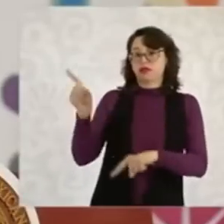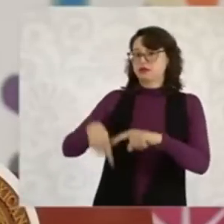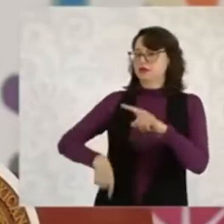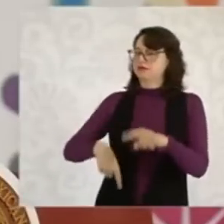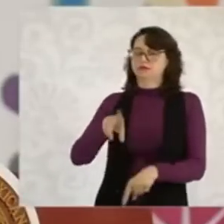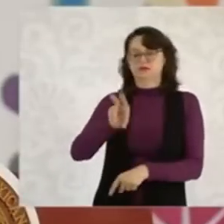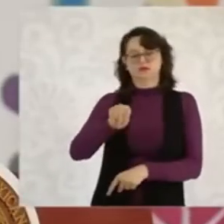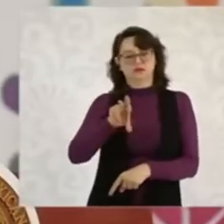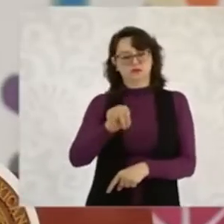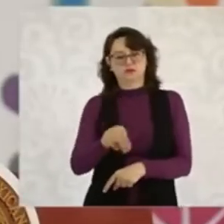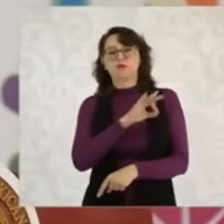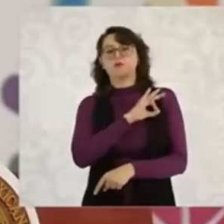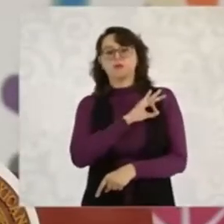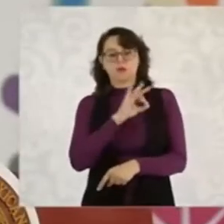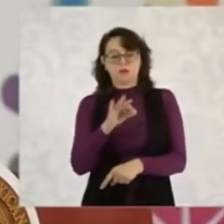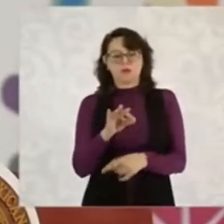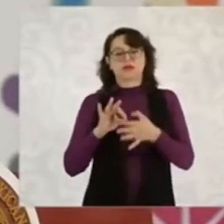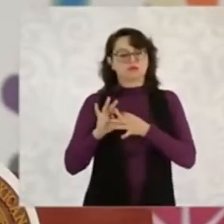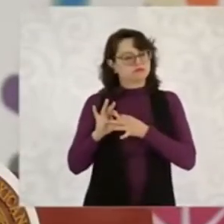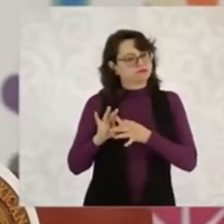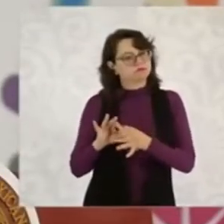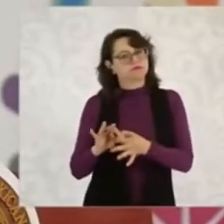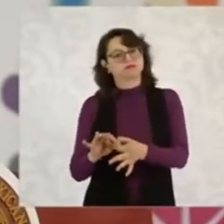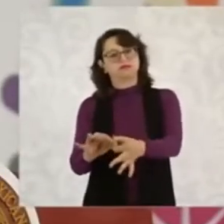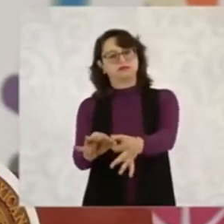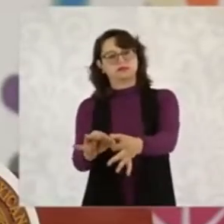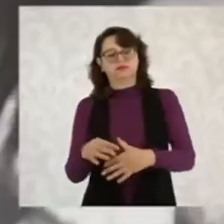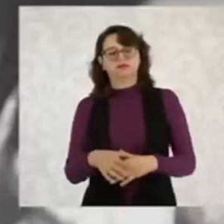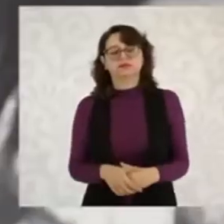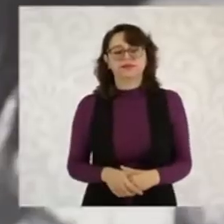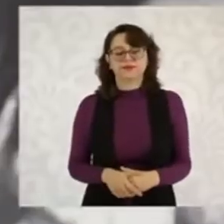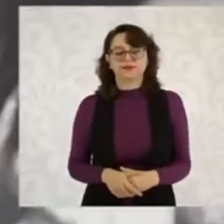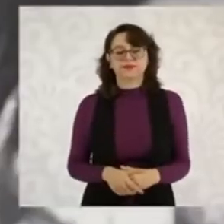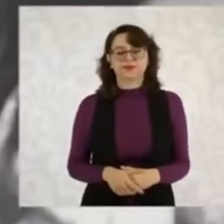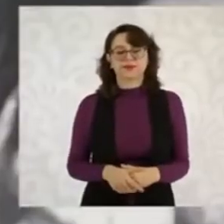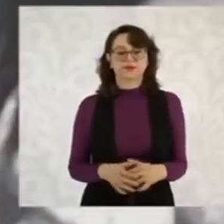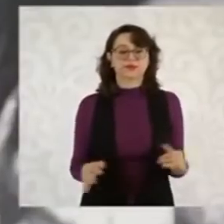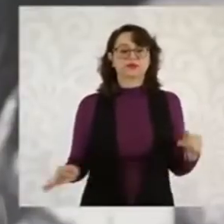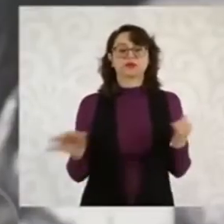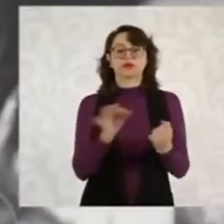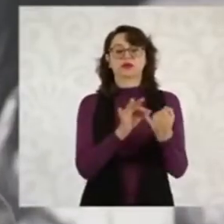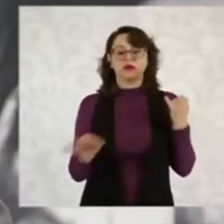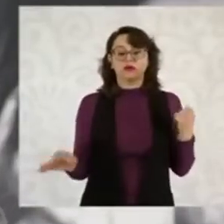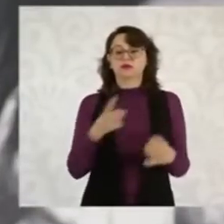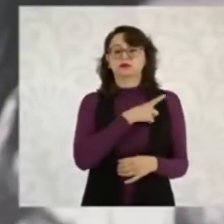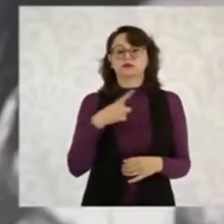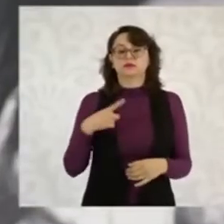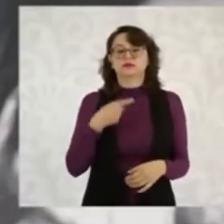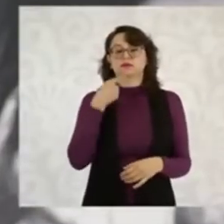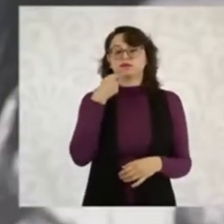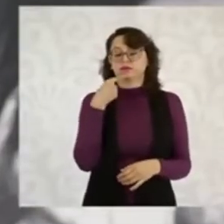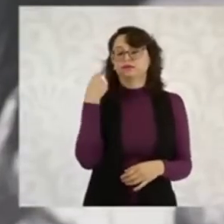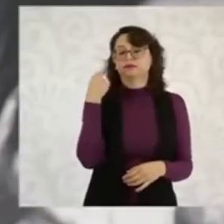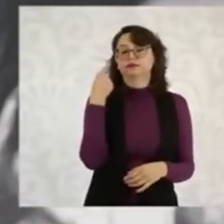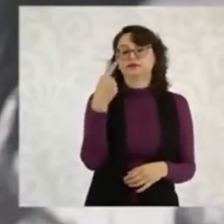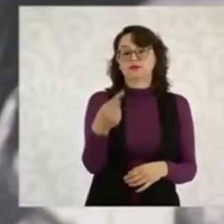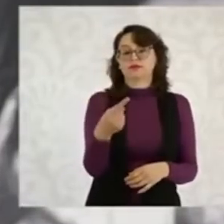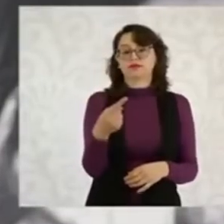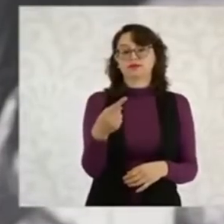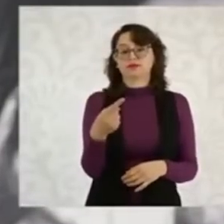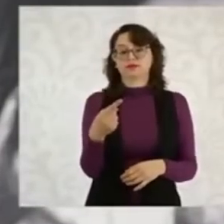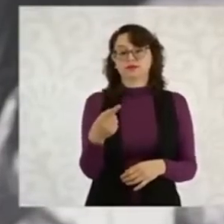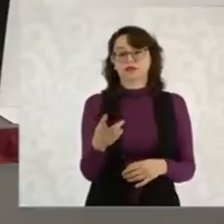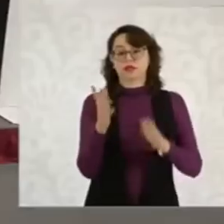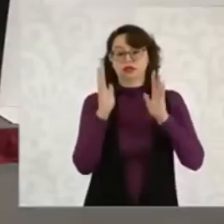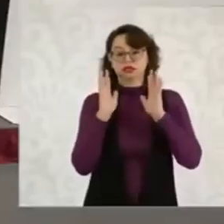podemos avanzar además de manera conjunta. Y finalmente comentar que nos encontramos a solo unos días que